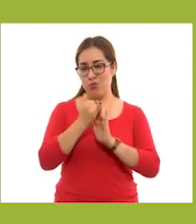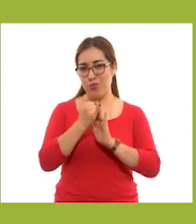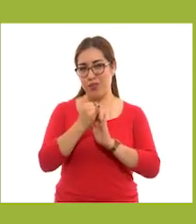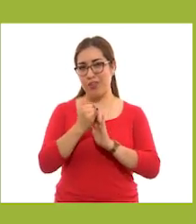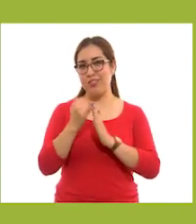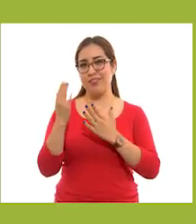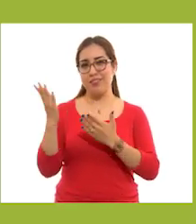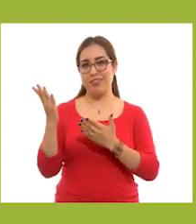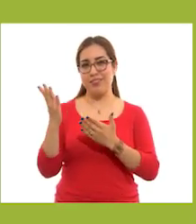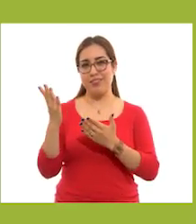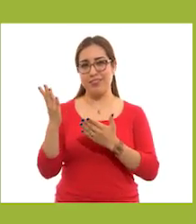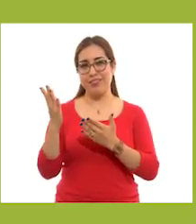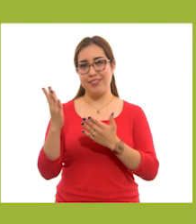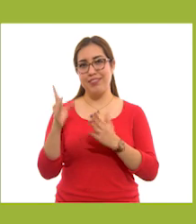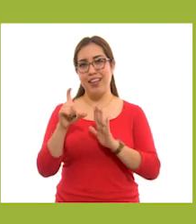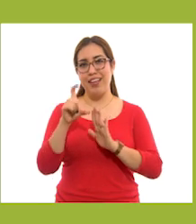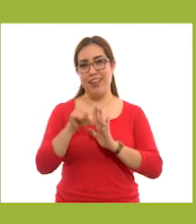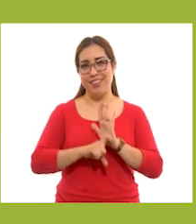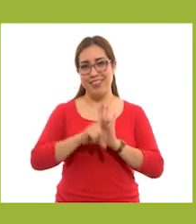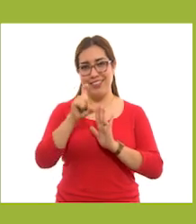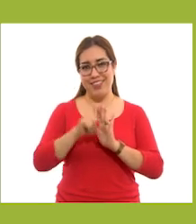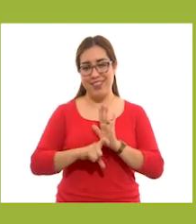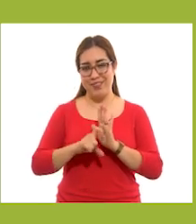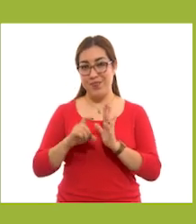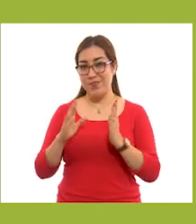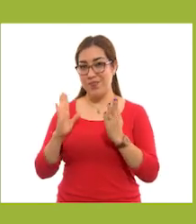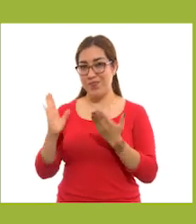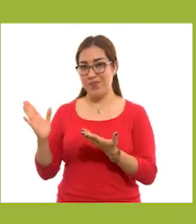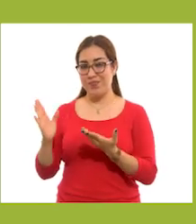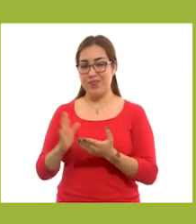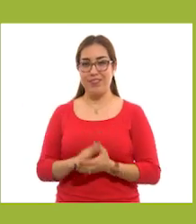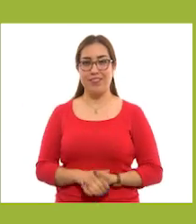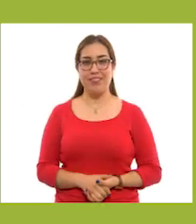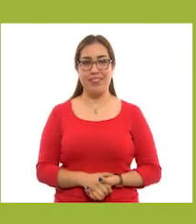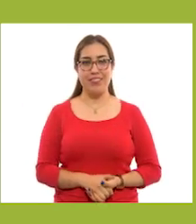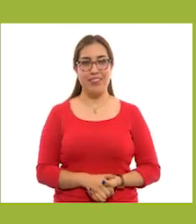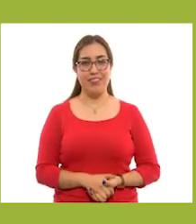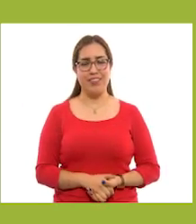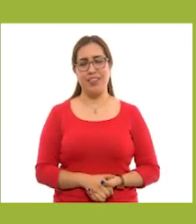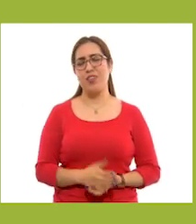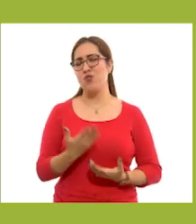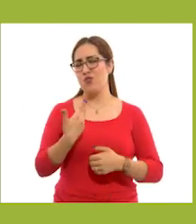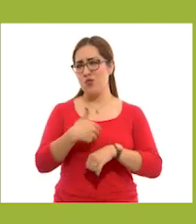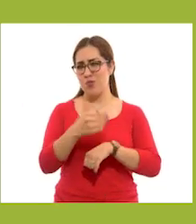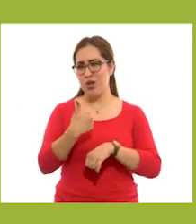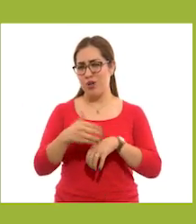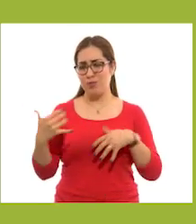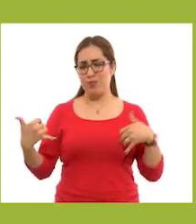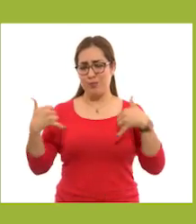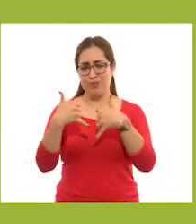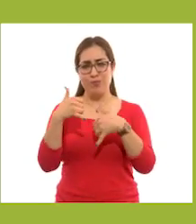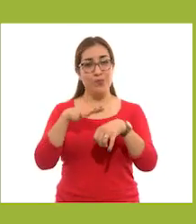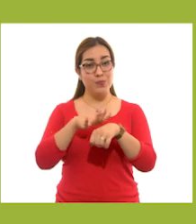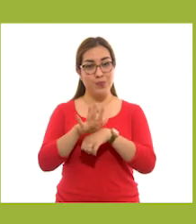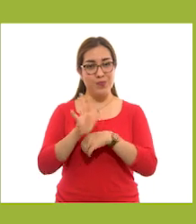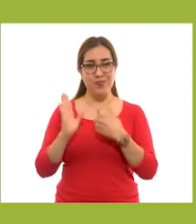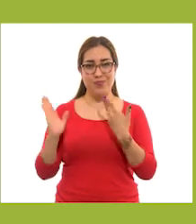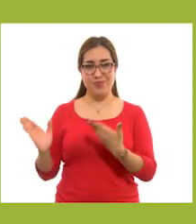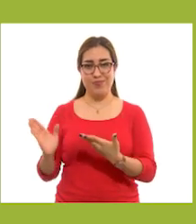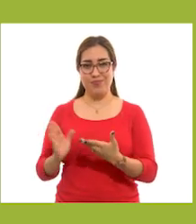.cep. Instagram, arroba.cep.mx. Teléfonos Educatel, 800